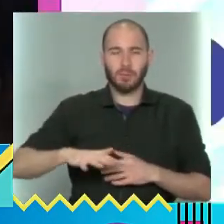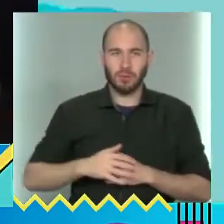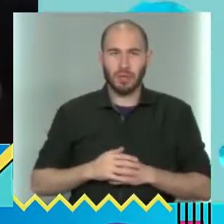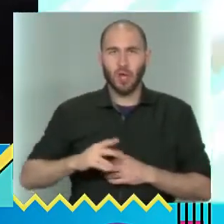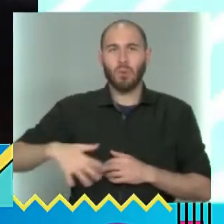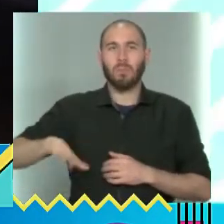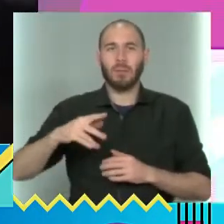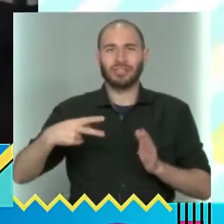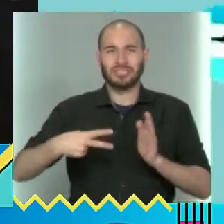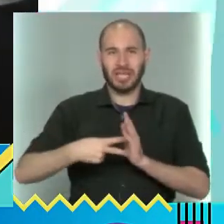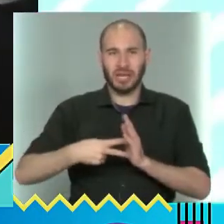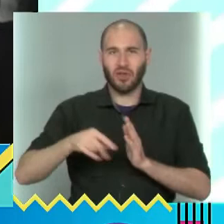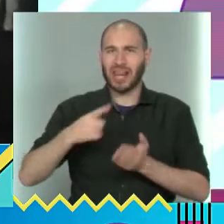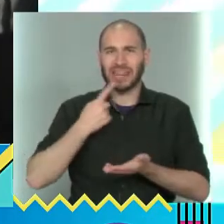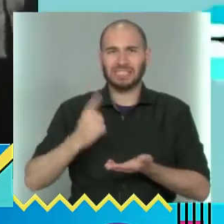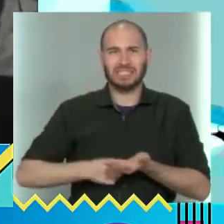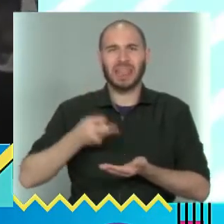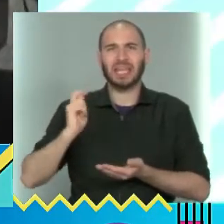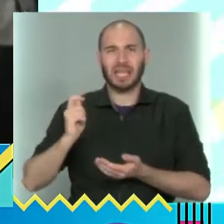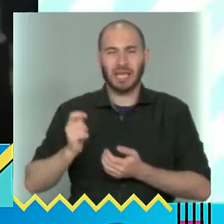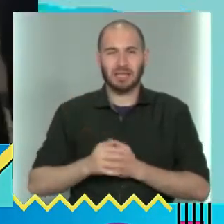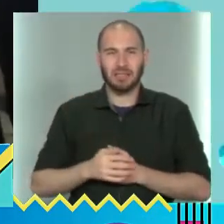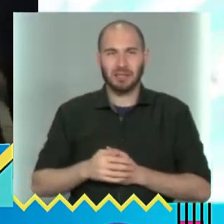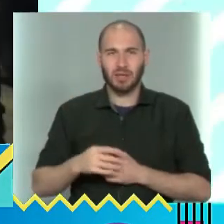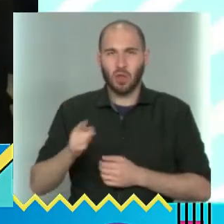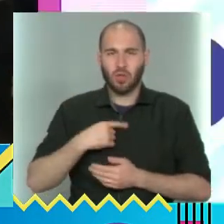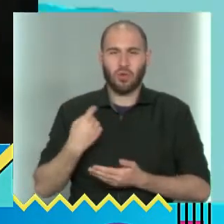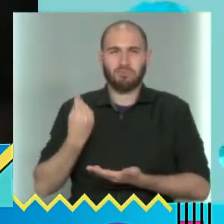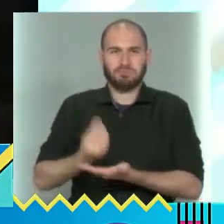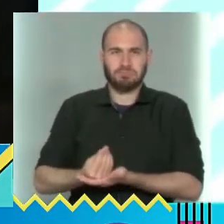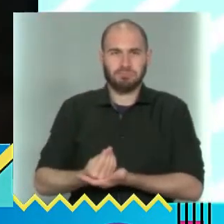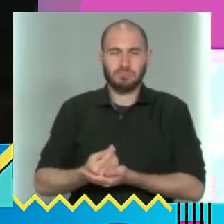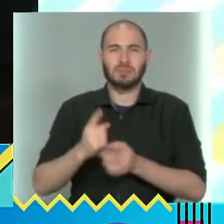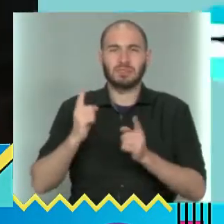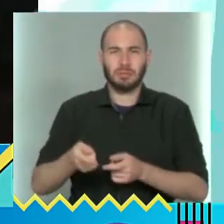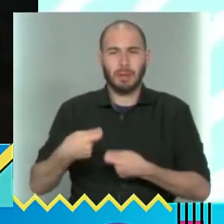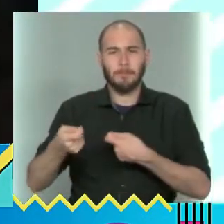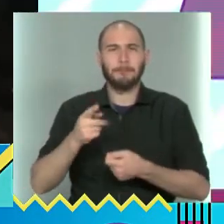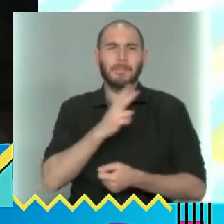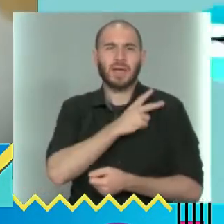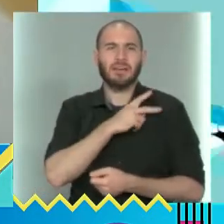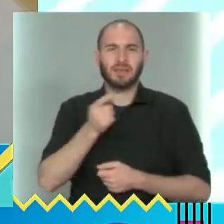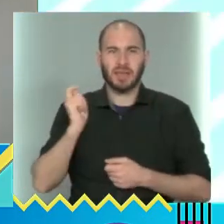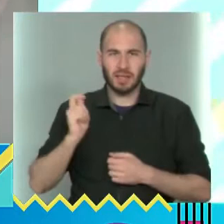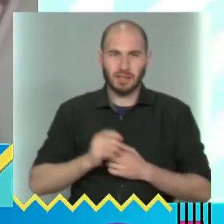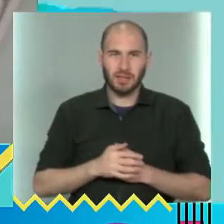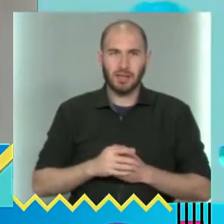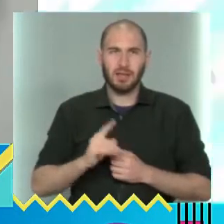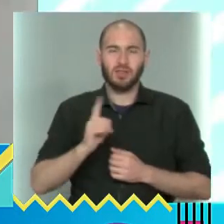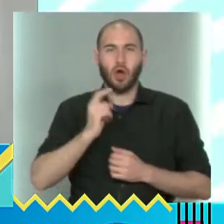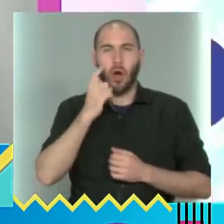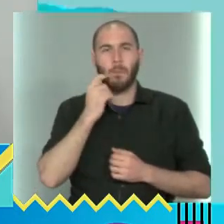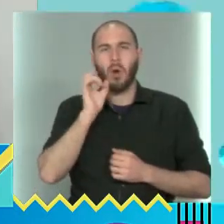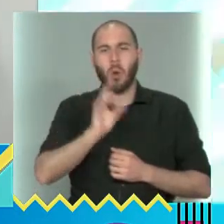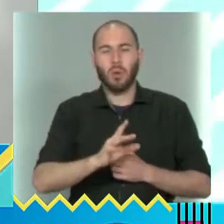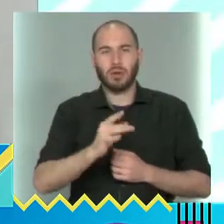pueblo sirio es el que decide quién está sobre nosotros y quién comanda. No es el señor,